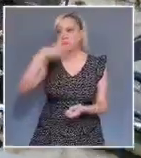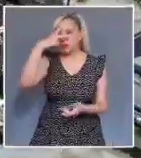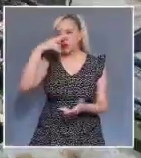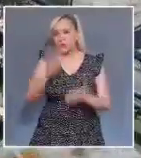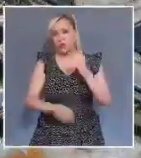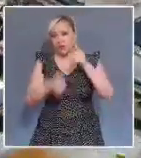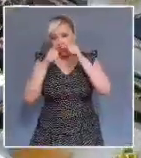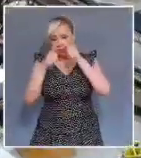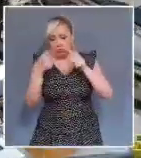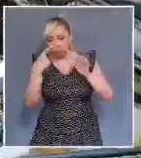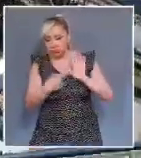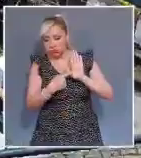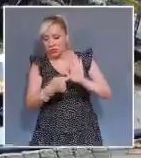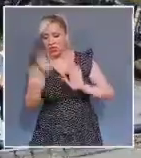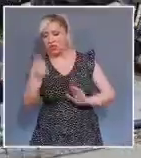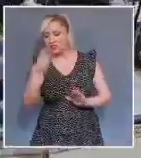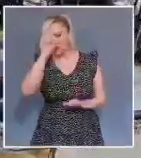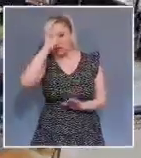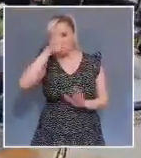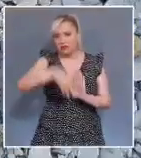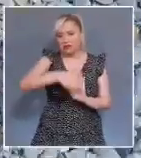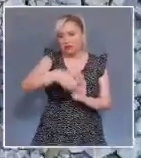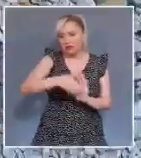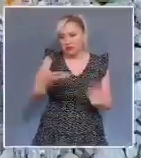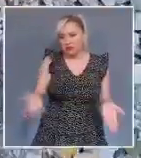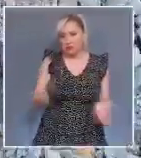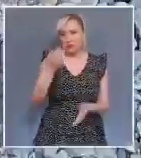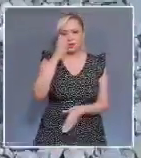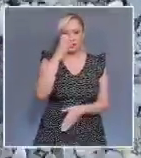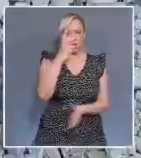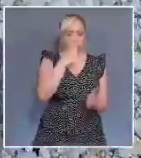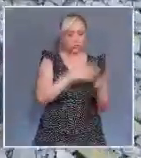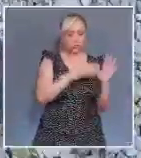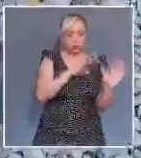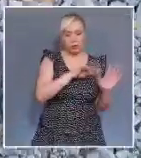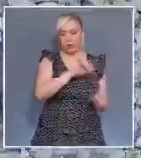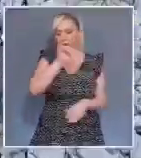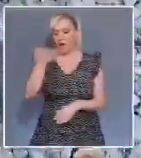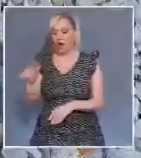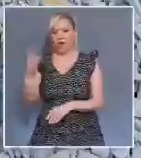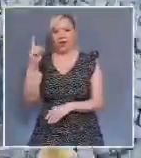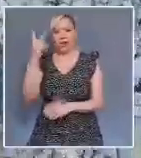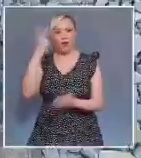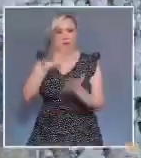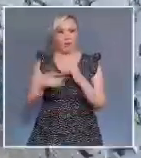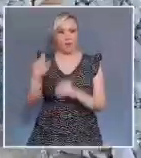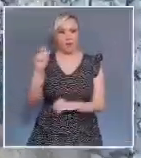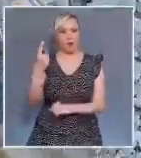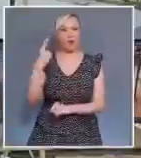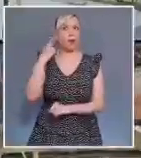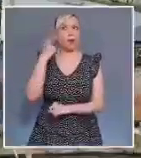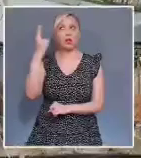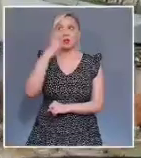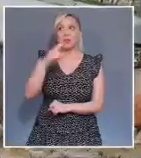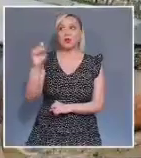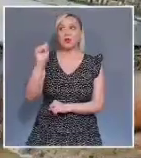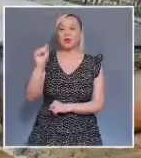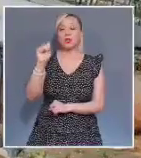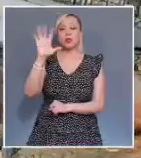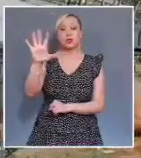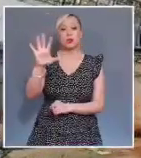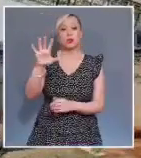proyectos mineros. Entre enero de 2019 y diciembre de 2021 entraron en vigor 165 títulos de